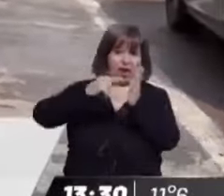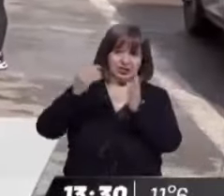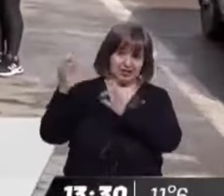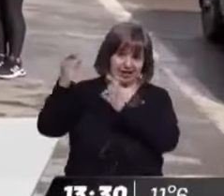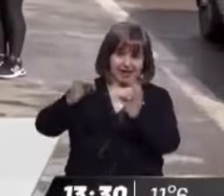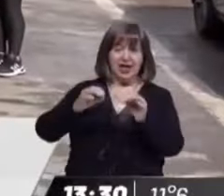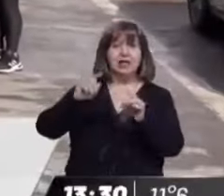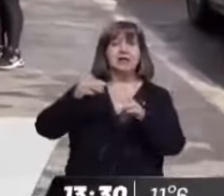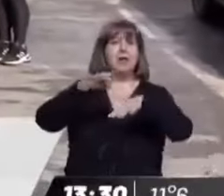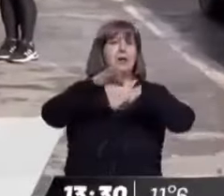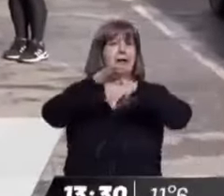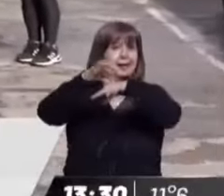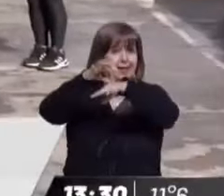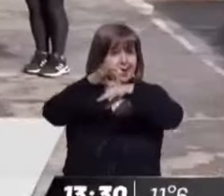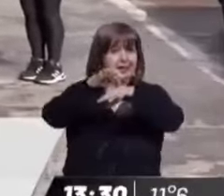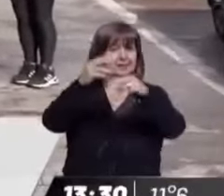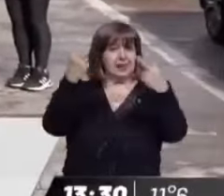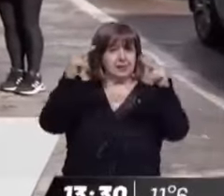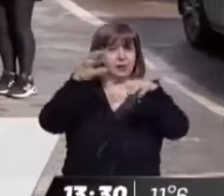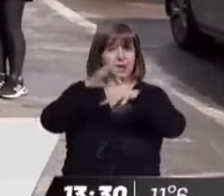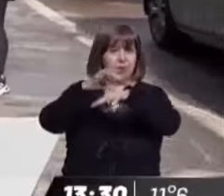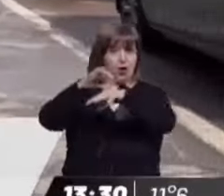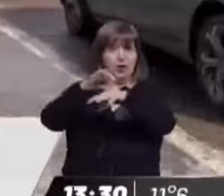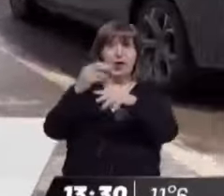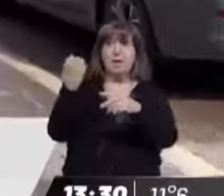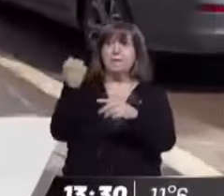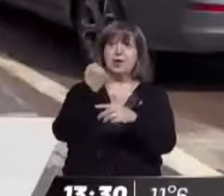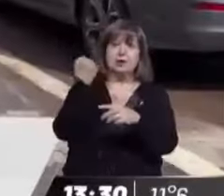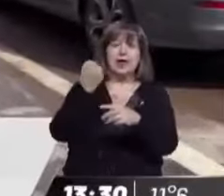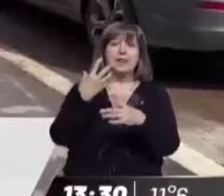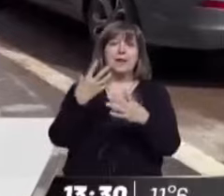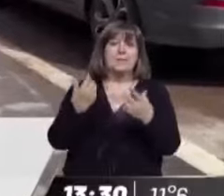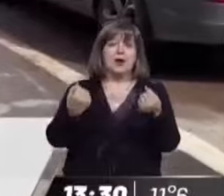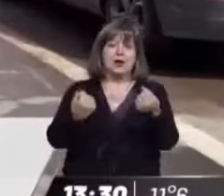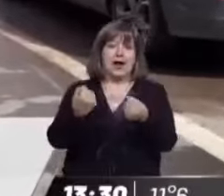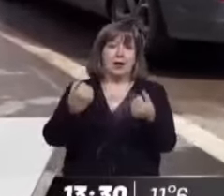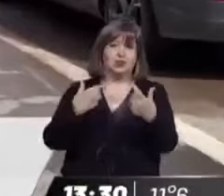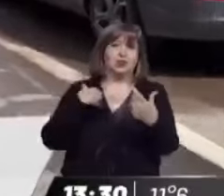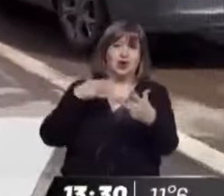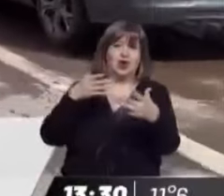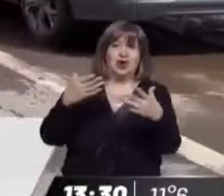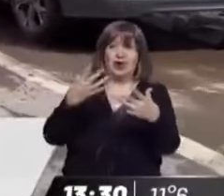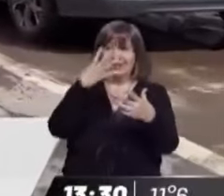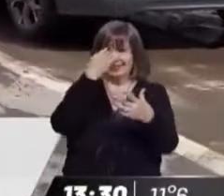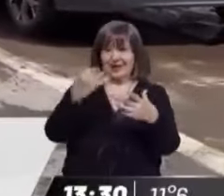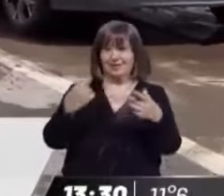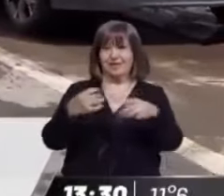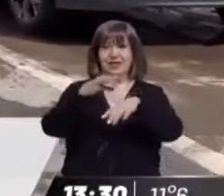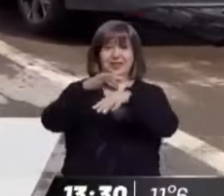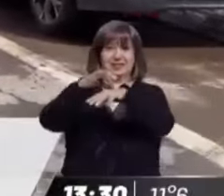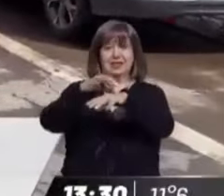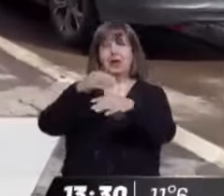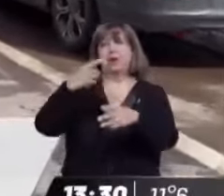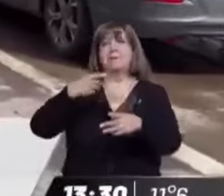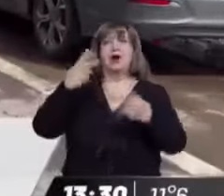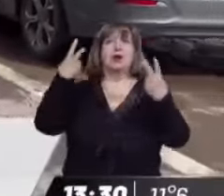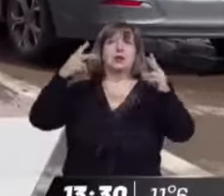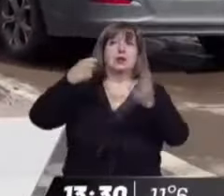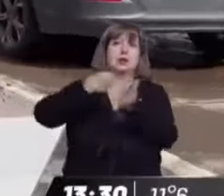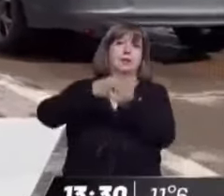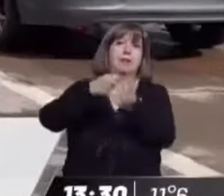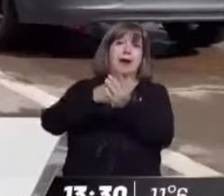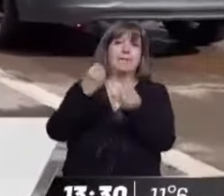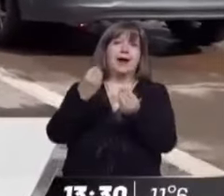muchos guías de turismo para ellos es fundamental pasar porque el viaje cambia completamente y los turistas además pagan para ver